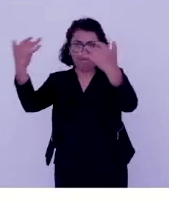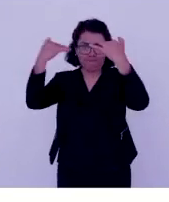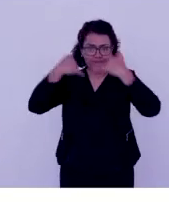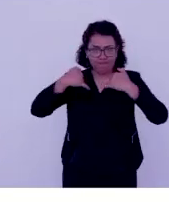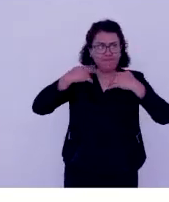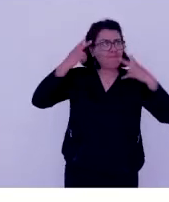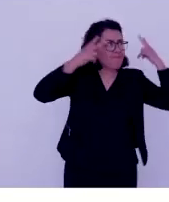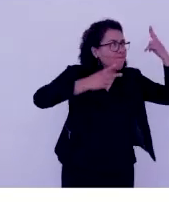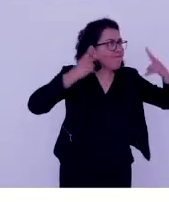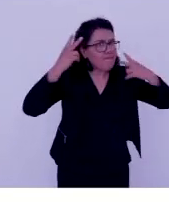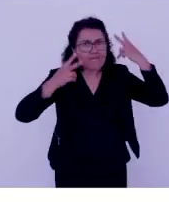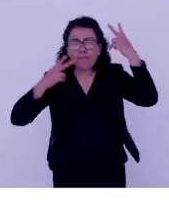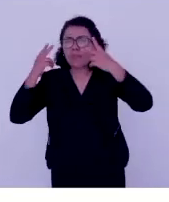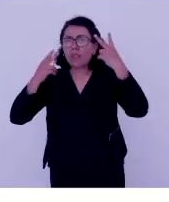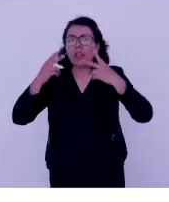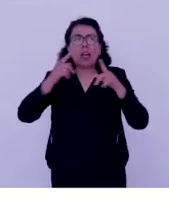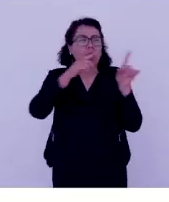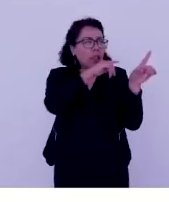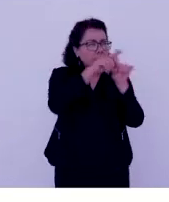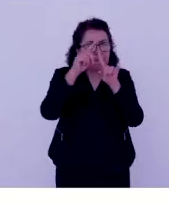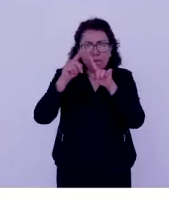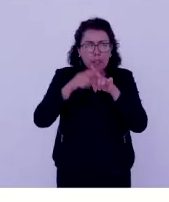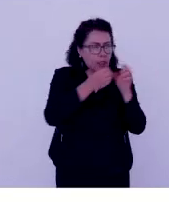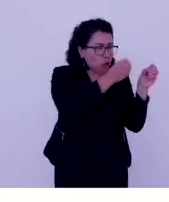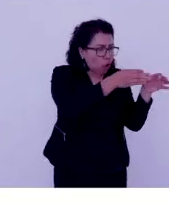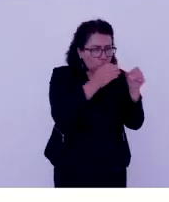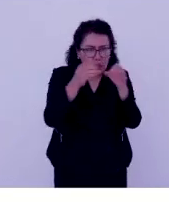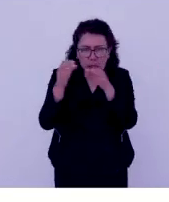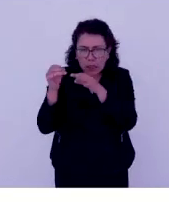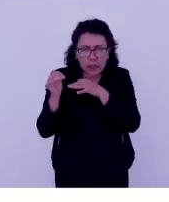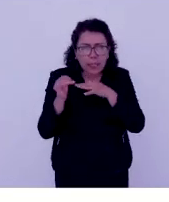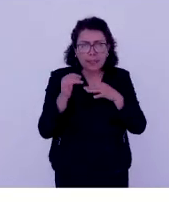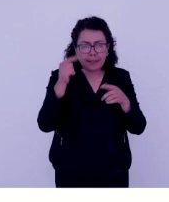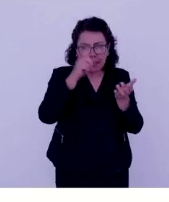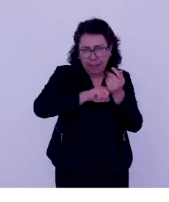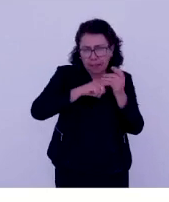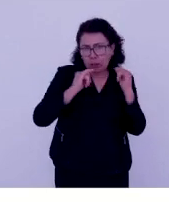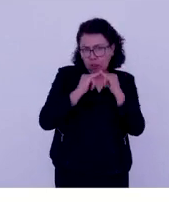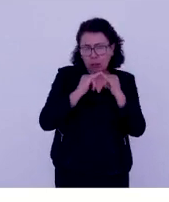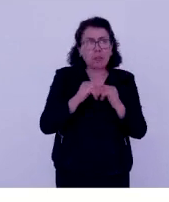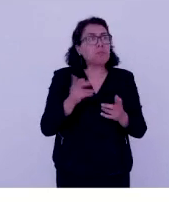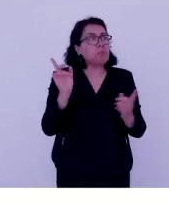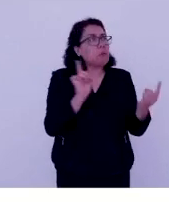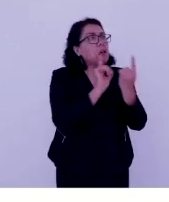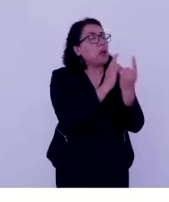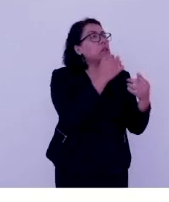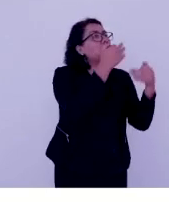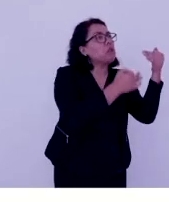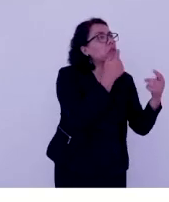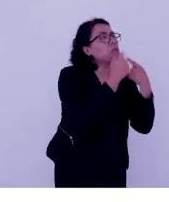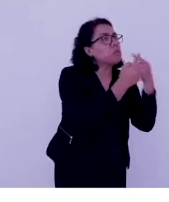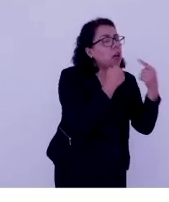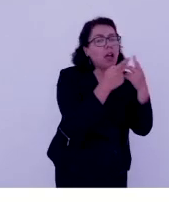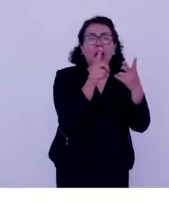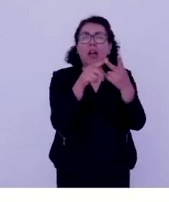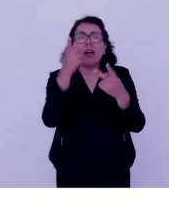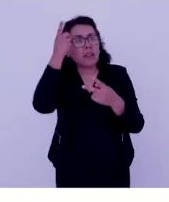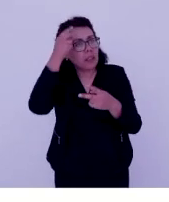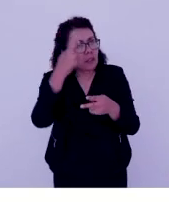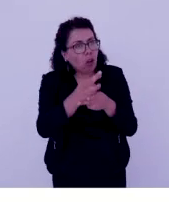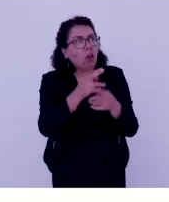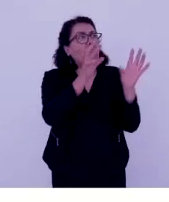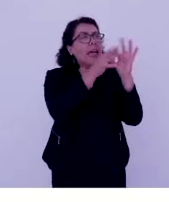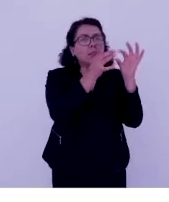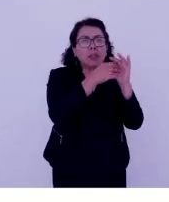conocer a las diversas áreas del poder judicial dialogaron con jueces con directores se les explicó la